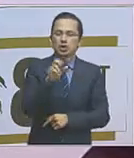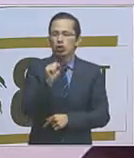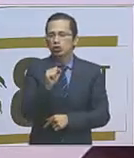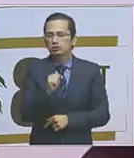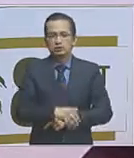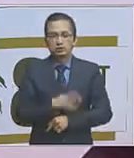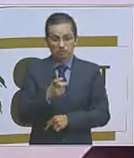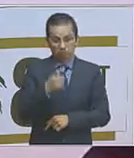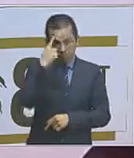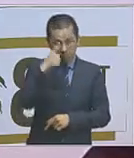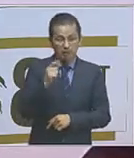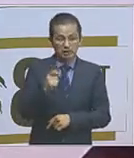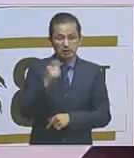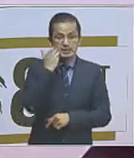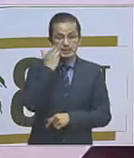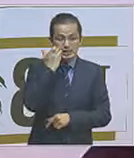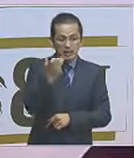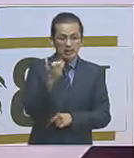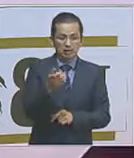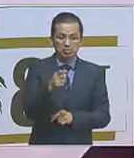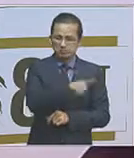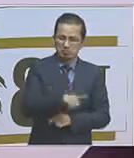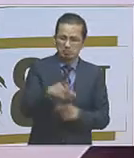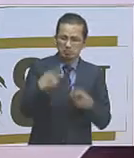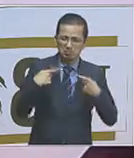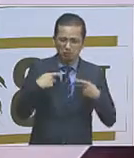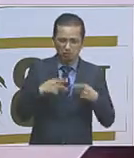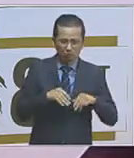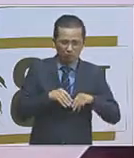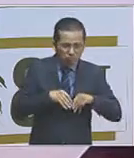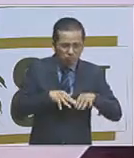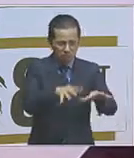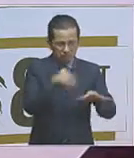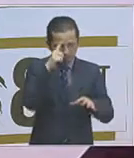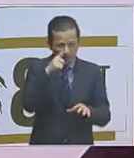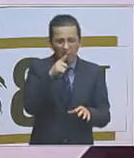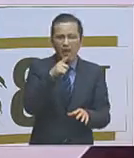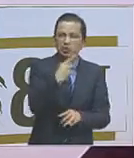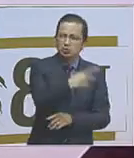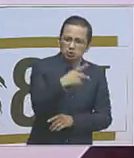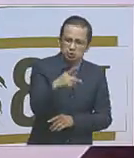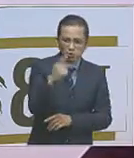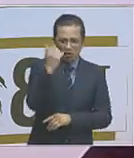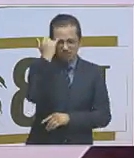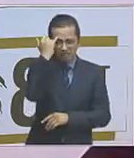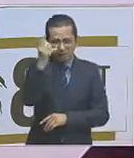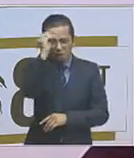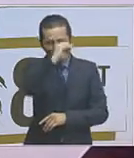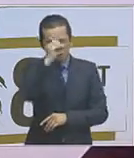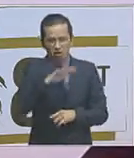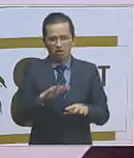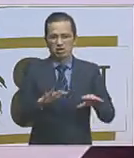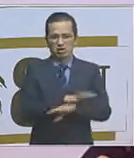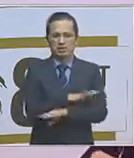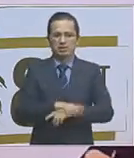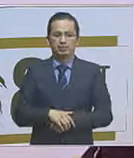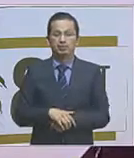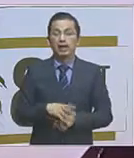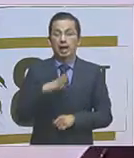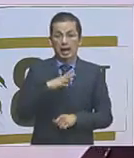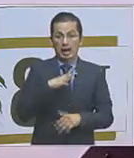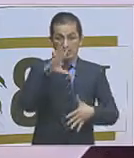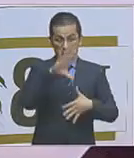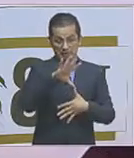generar ciertas percepciones con los votantes hay una tendencia en el continente yo diría en el mundo